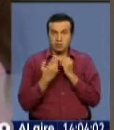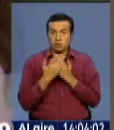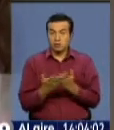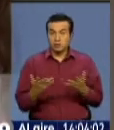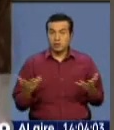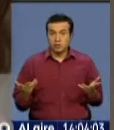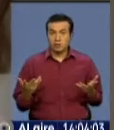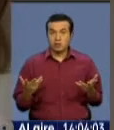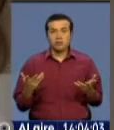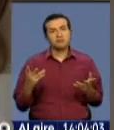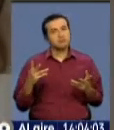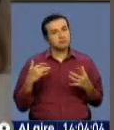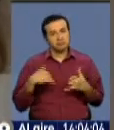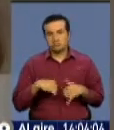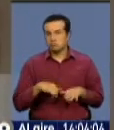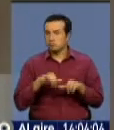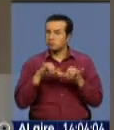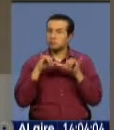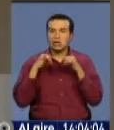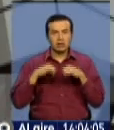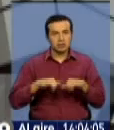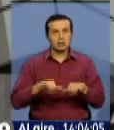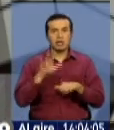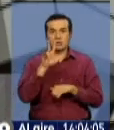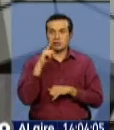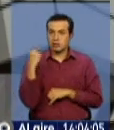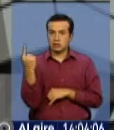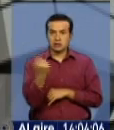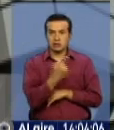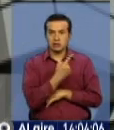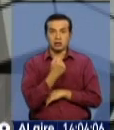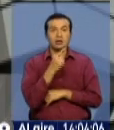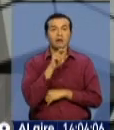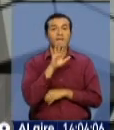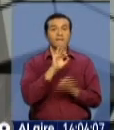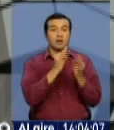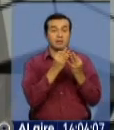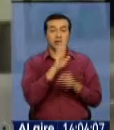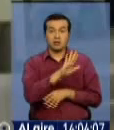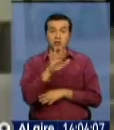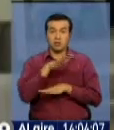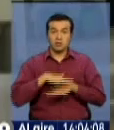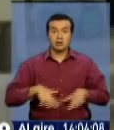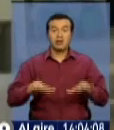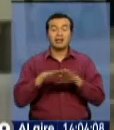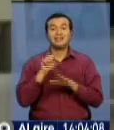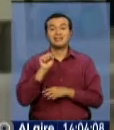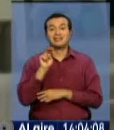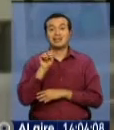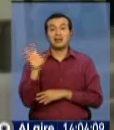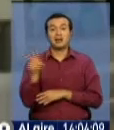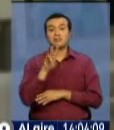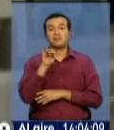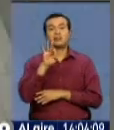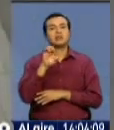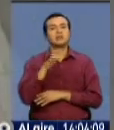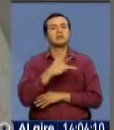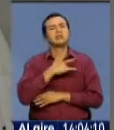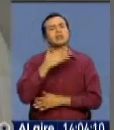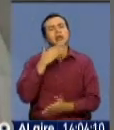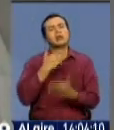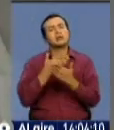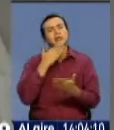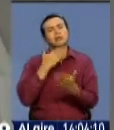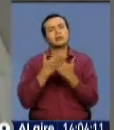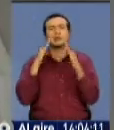eso subsistimos. Las familias que ya se instalaron en el reasentamiento San Vicente se muestran agradecidas por haber